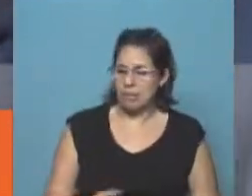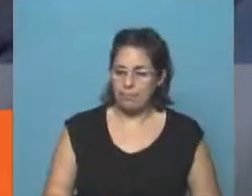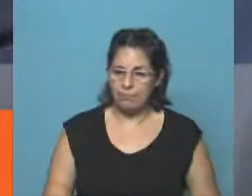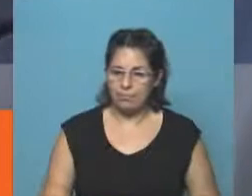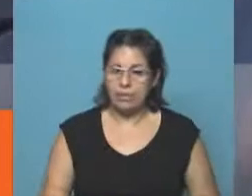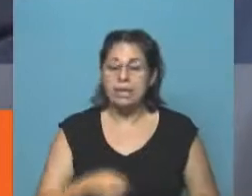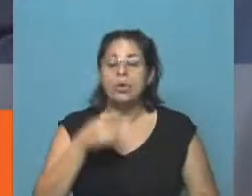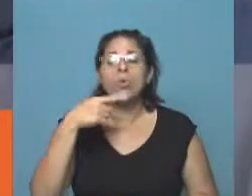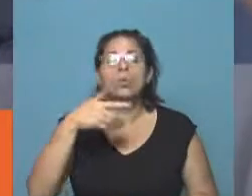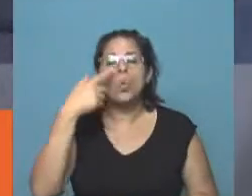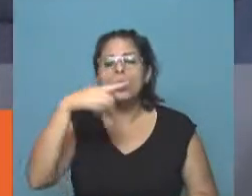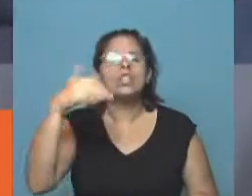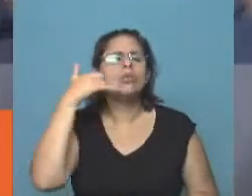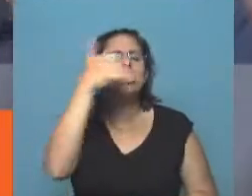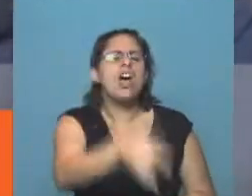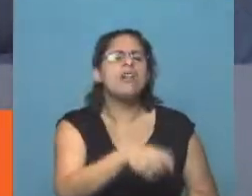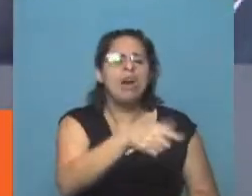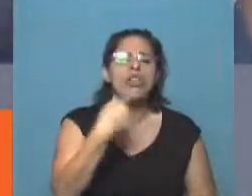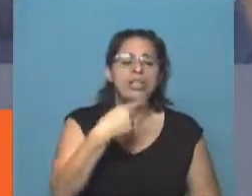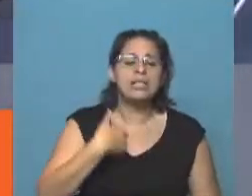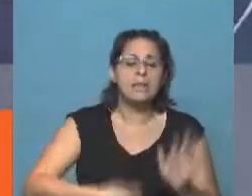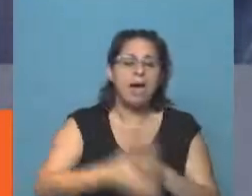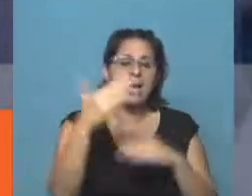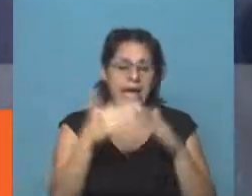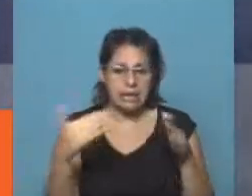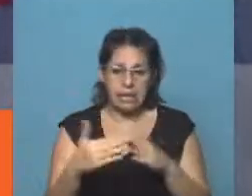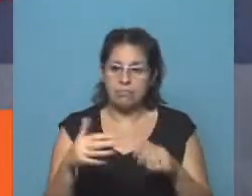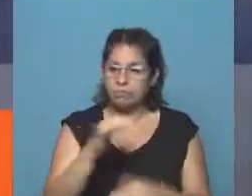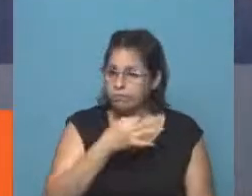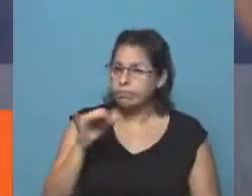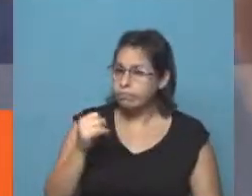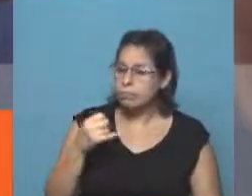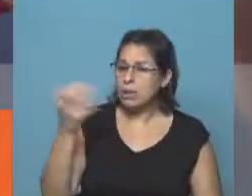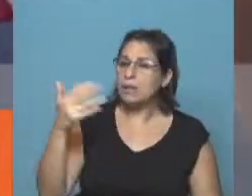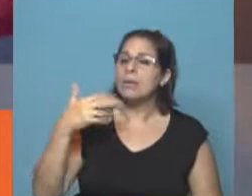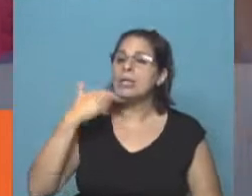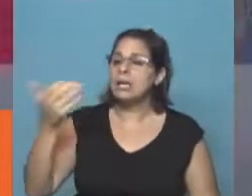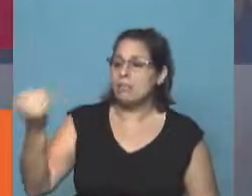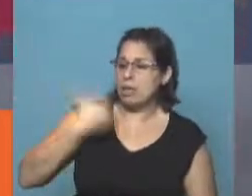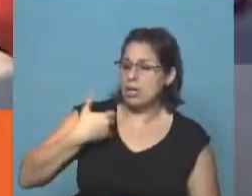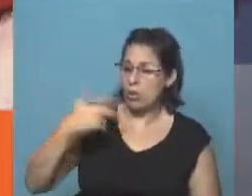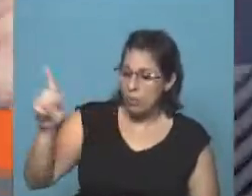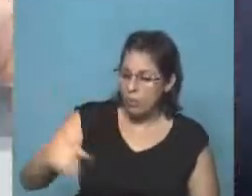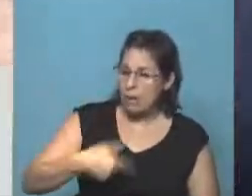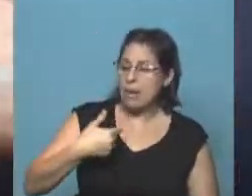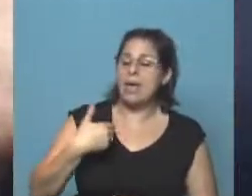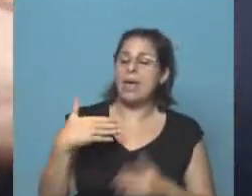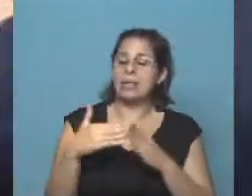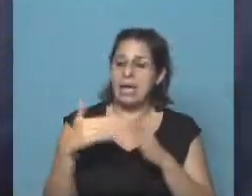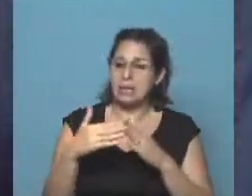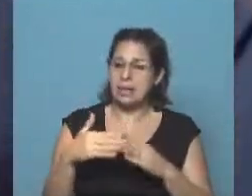recibió el último llamado que decía voy para allá? Sí, sí, me dijo, vieja, ya estoy yendo. Y yo le